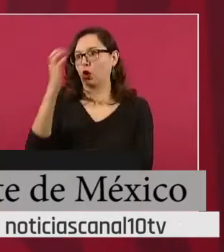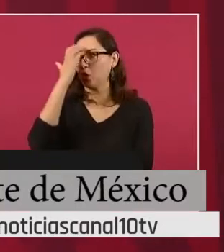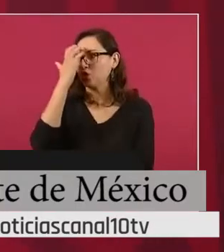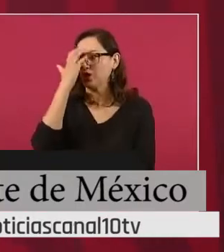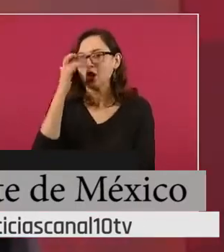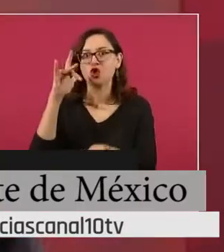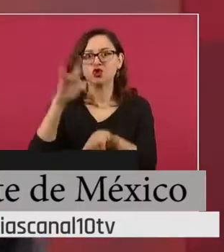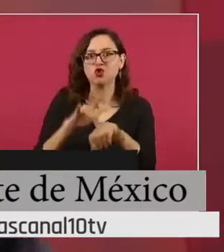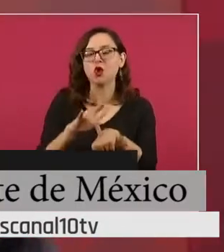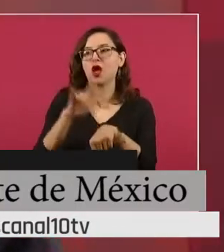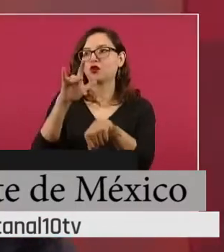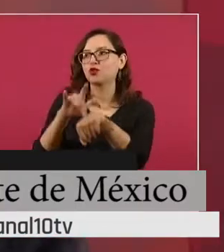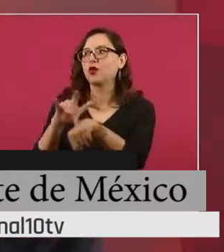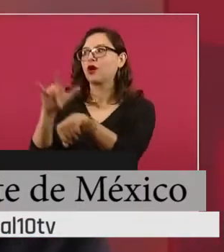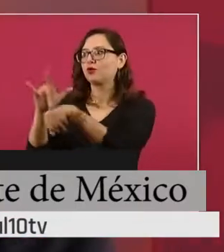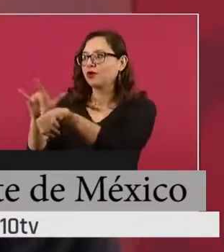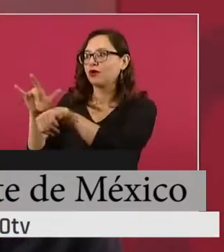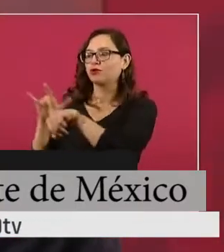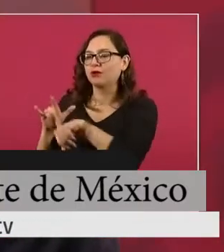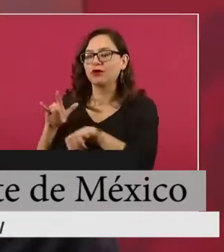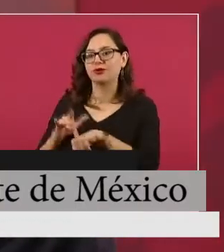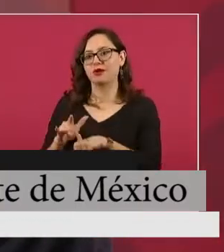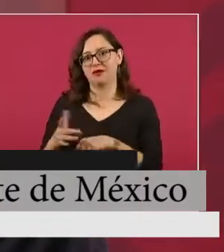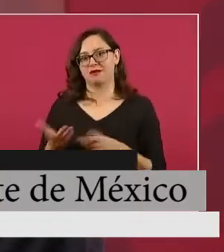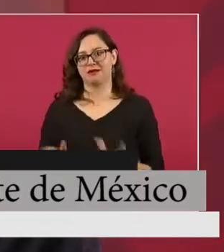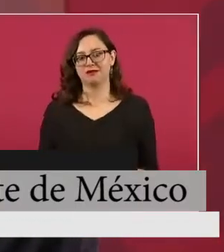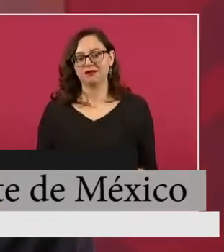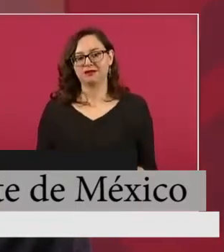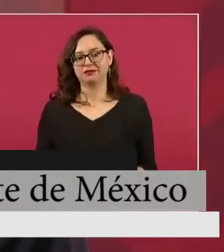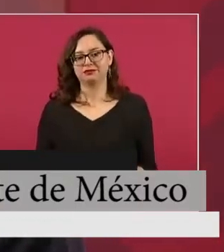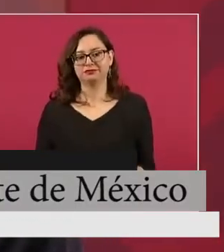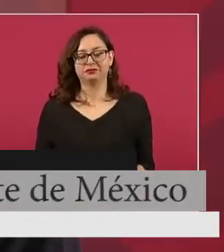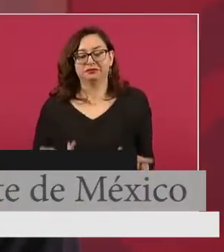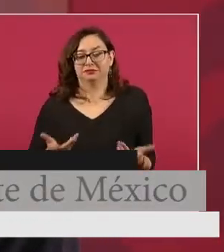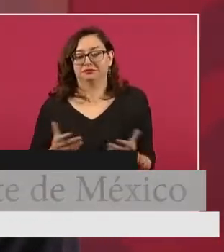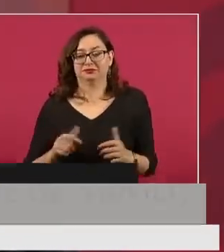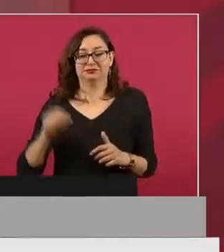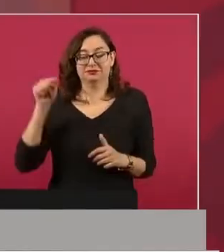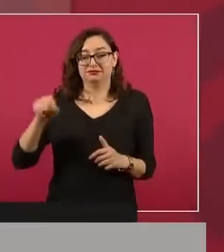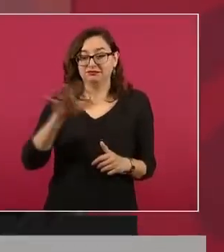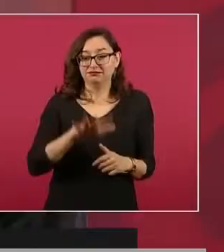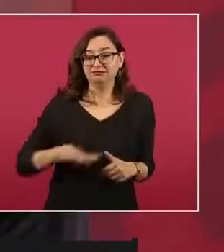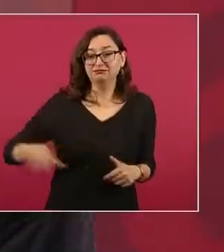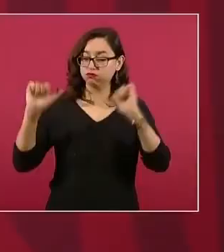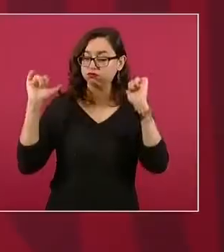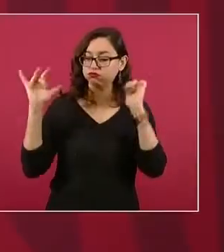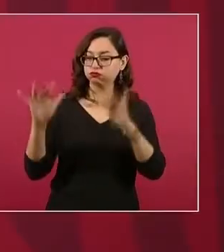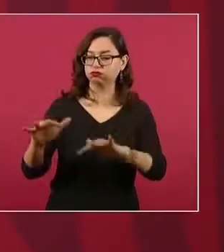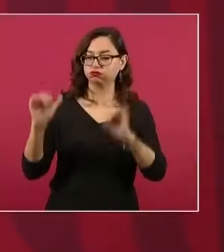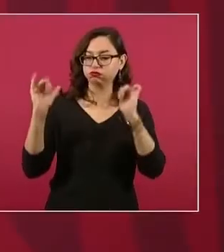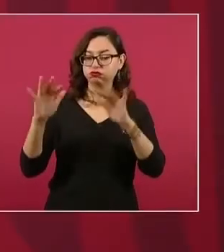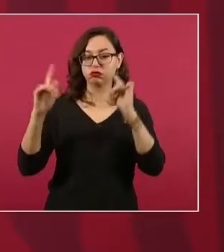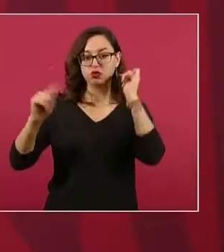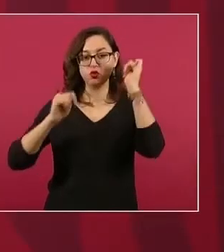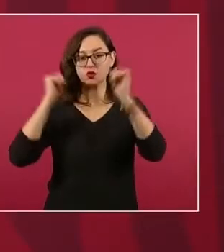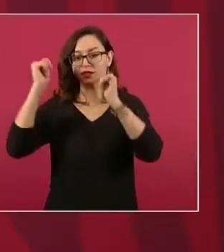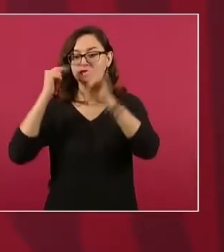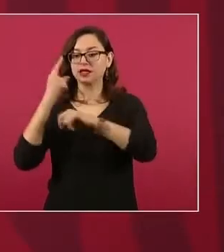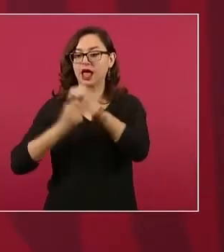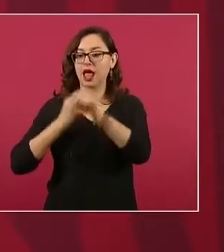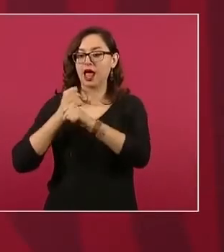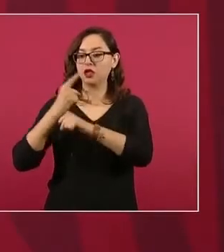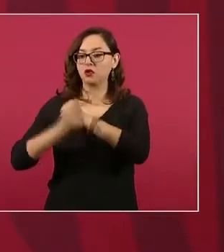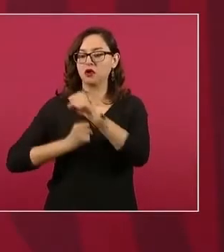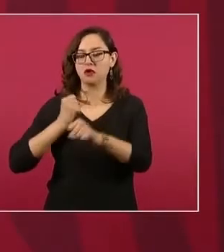millones de turistas visitantes a cancún puedan introducirse